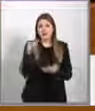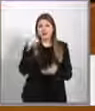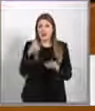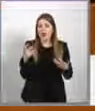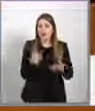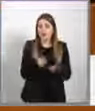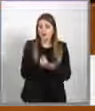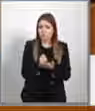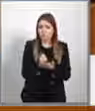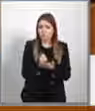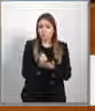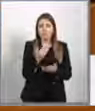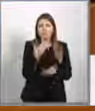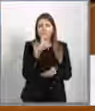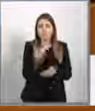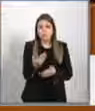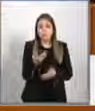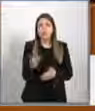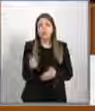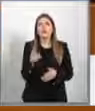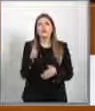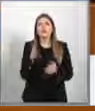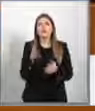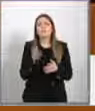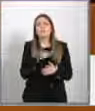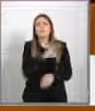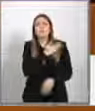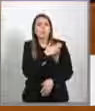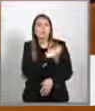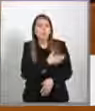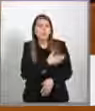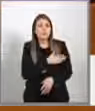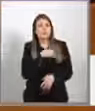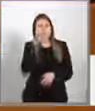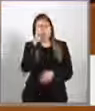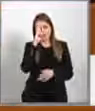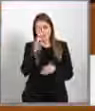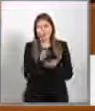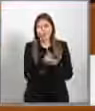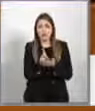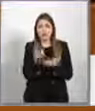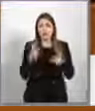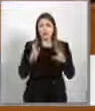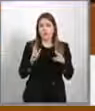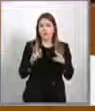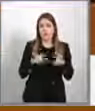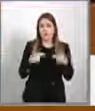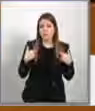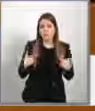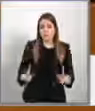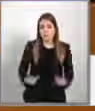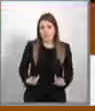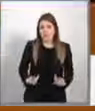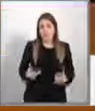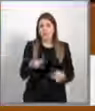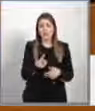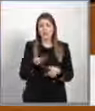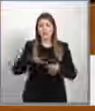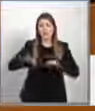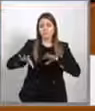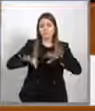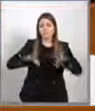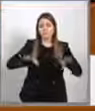un verdadero acceso a la justicia, el respeto a los derechos humanos, la división de poderes y la independencia